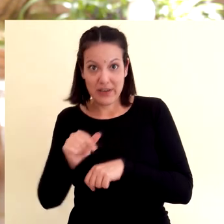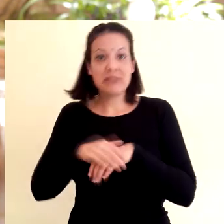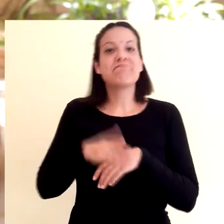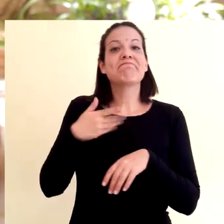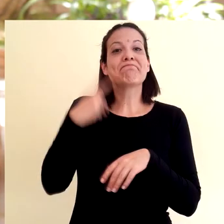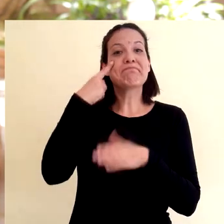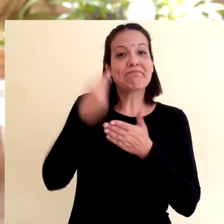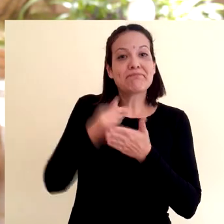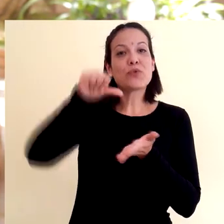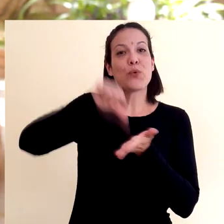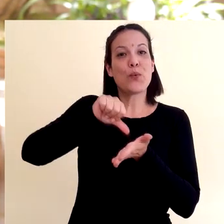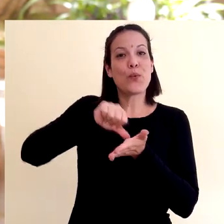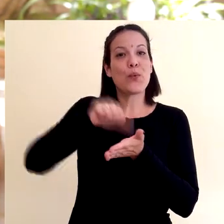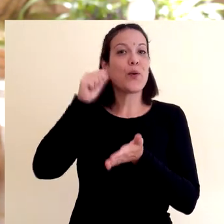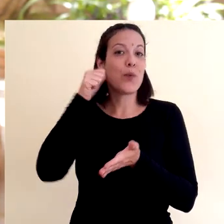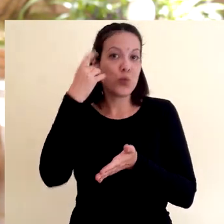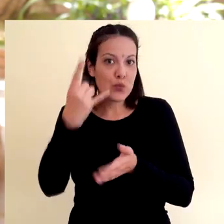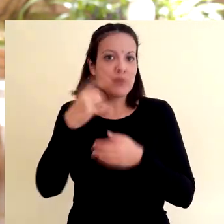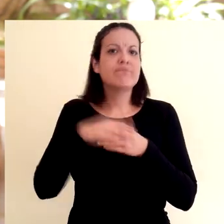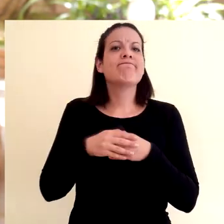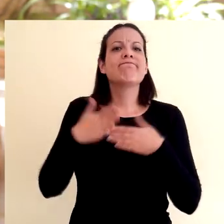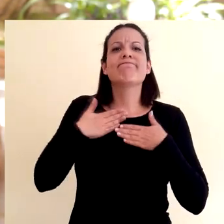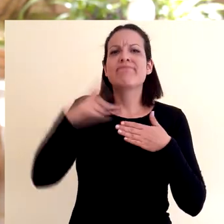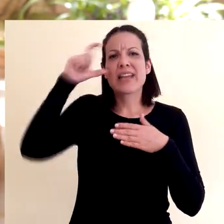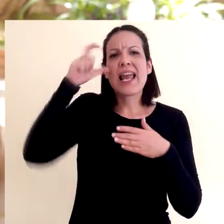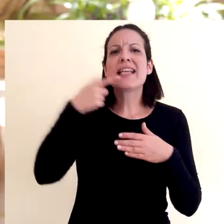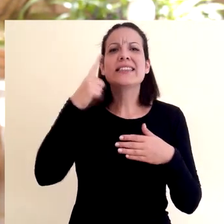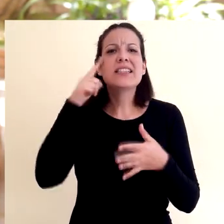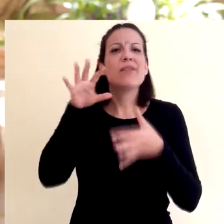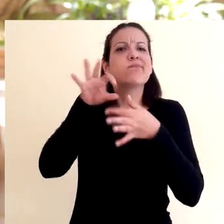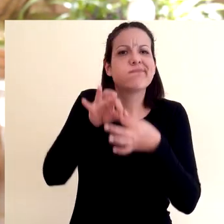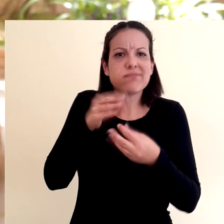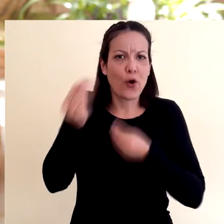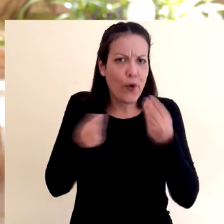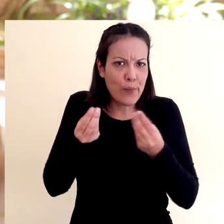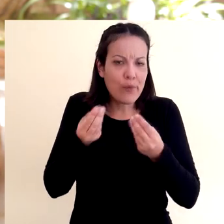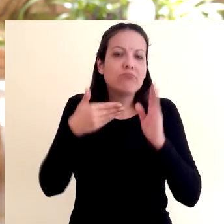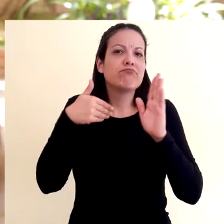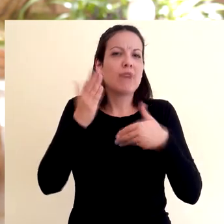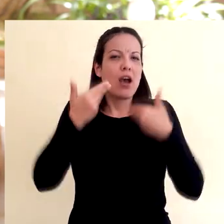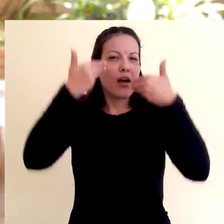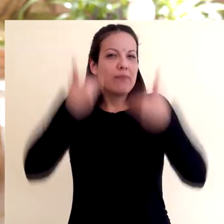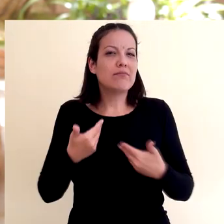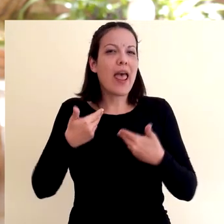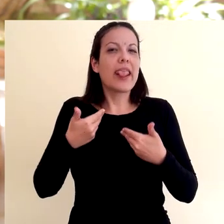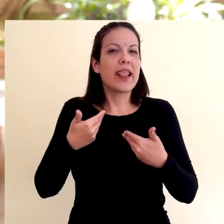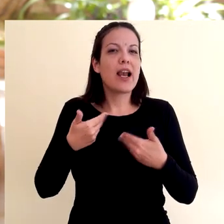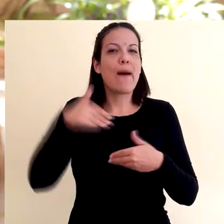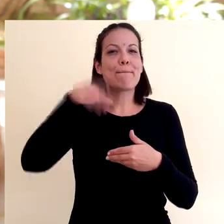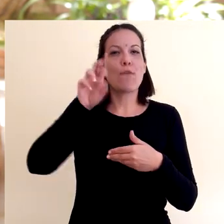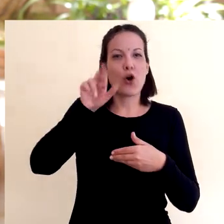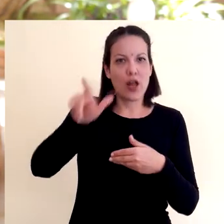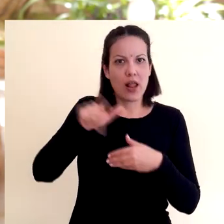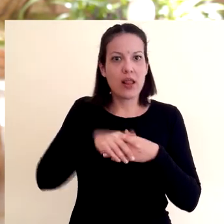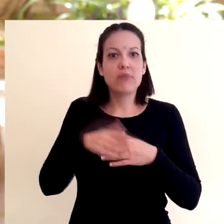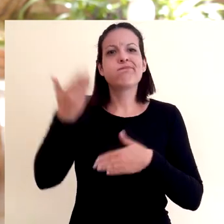Gualeguaychú y mi vinculación con la ESI básicamente es una cuestión ética y moral. Más allá de que la